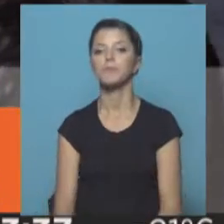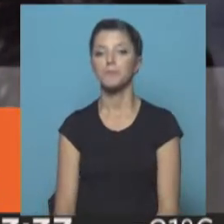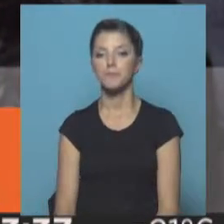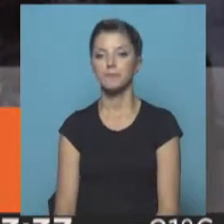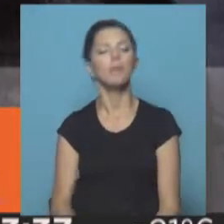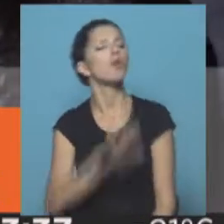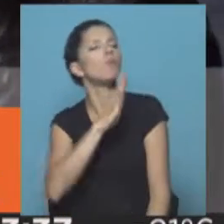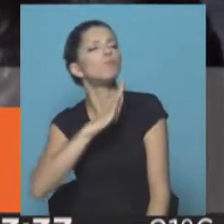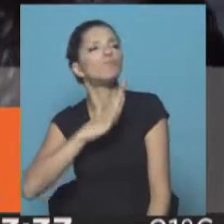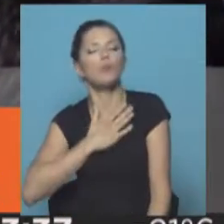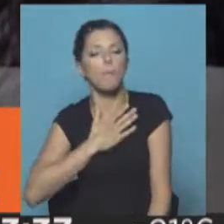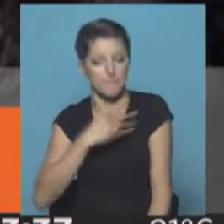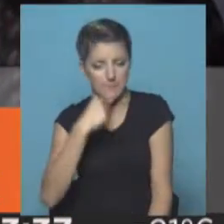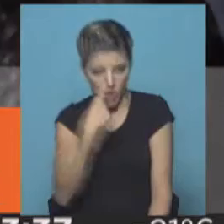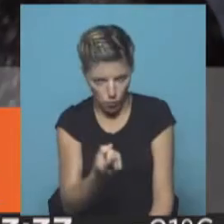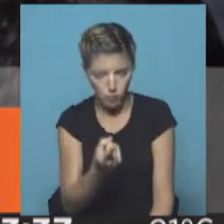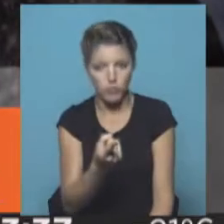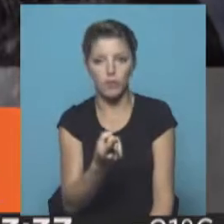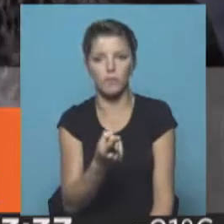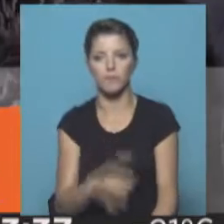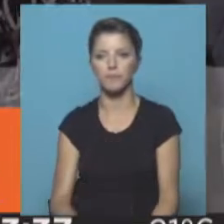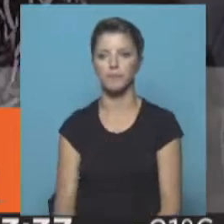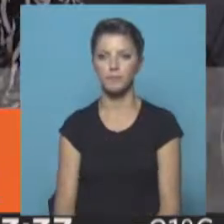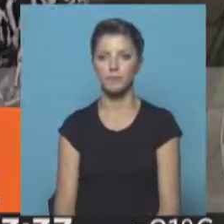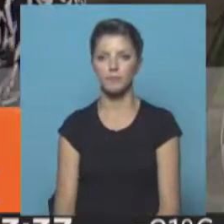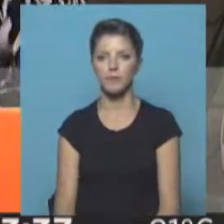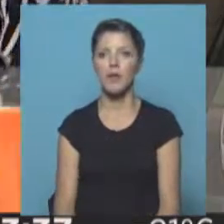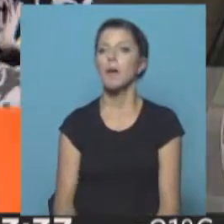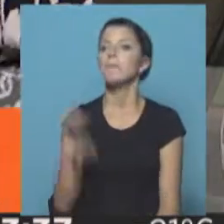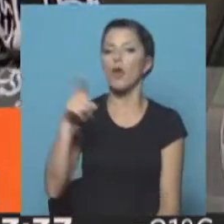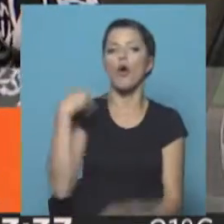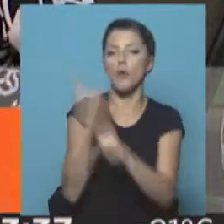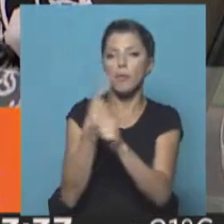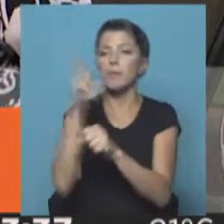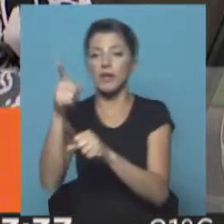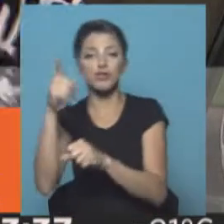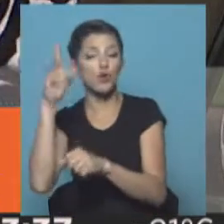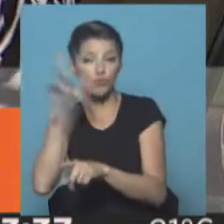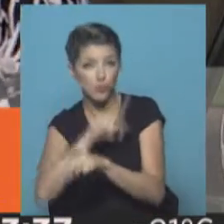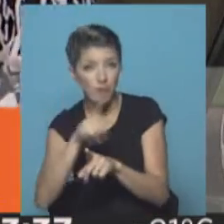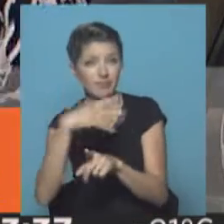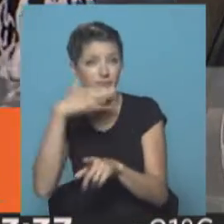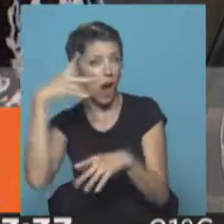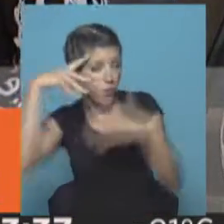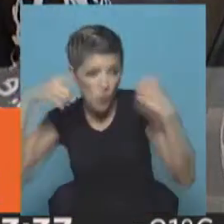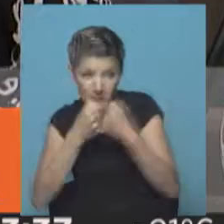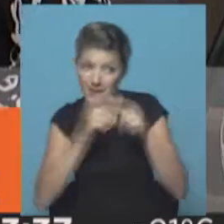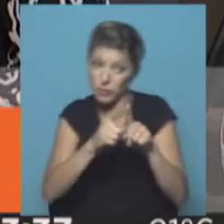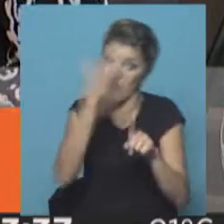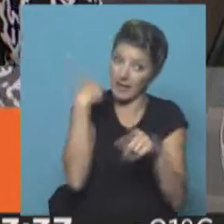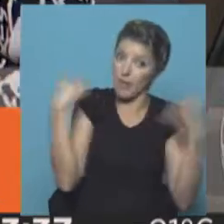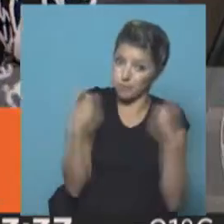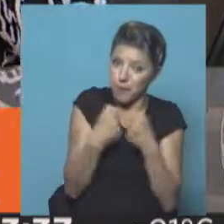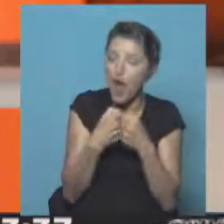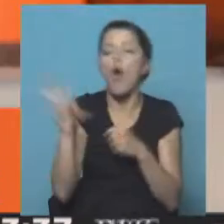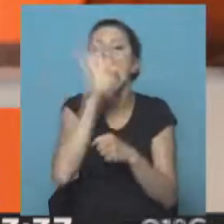La pregunta es esta, ¿no lo hacen porque no acuerdan con esos acuerdos, valga la redundancia? ¿No lo hacen porque tienen, digamos, un